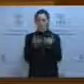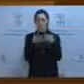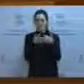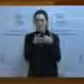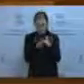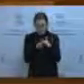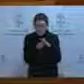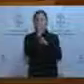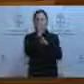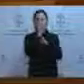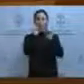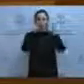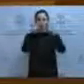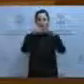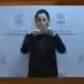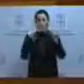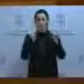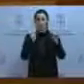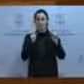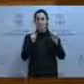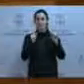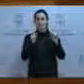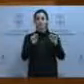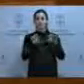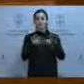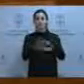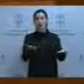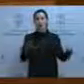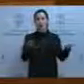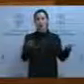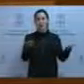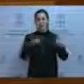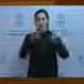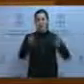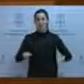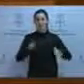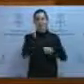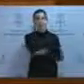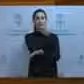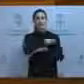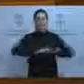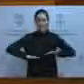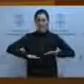la educación en Asturias sea universal, gratuita, de calidad y